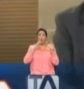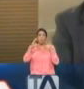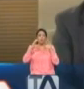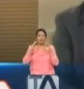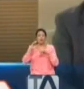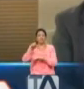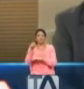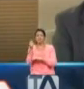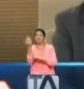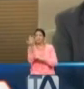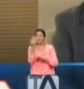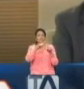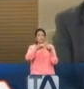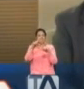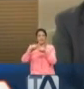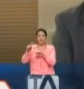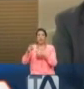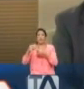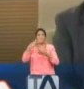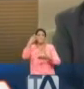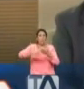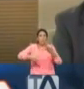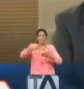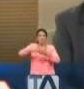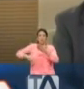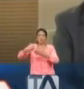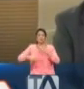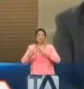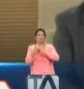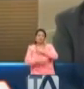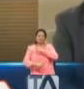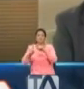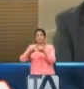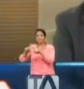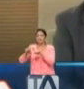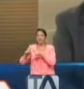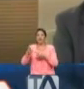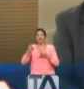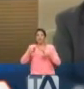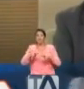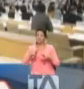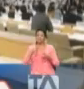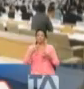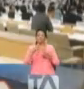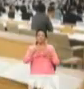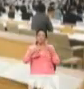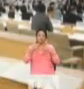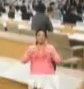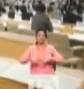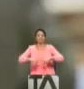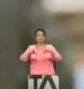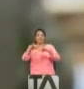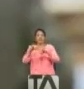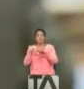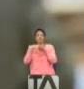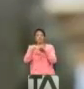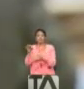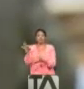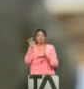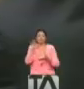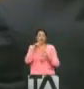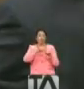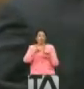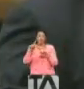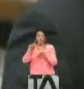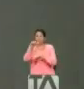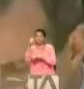periodistas independientes a través de multas, criminalización de la protesta social y amenazas de disolución. Representantes de países como Australia, Perú